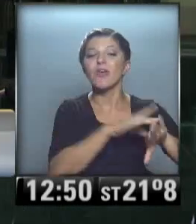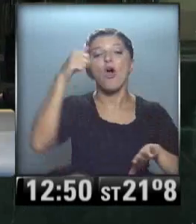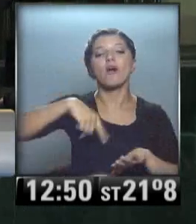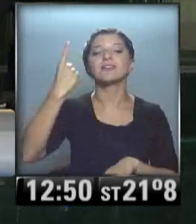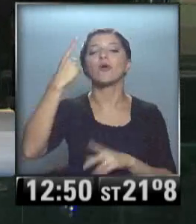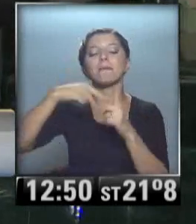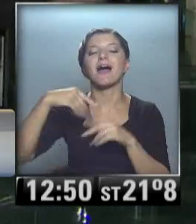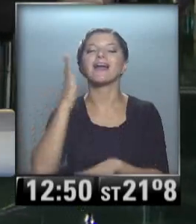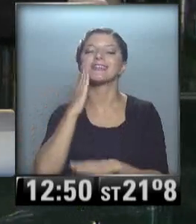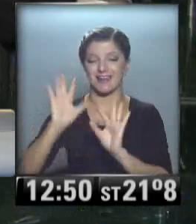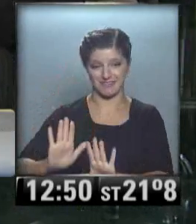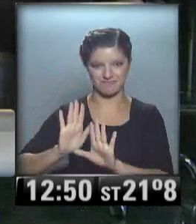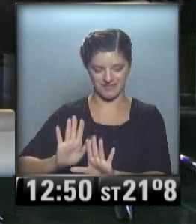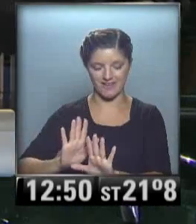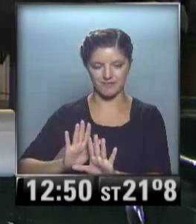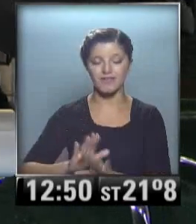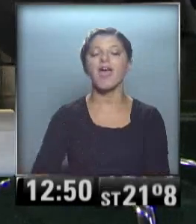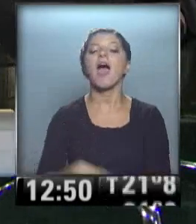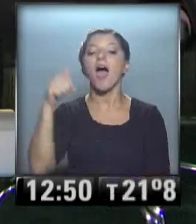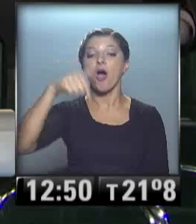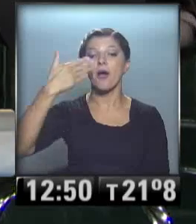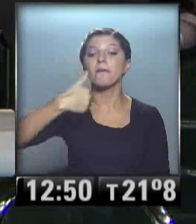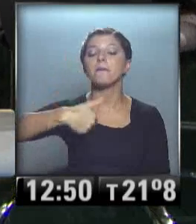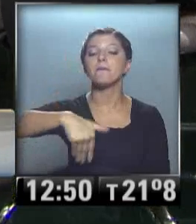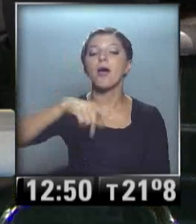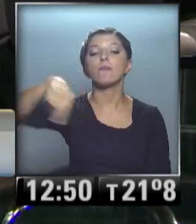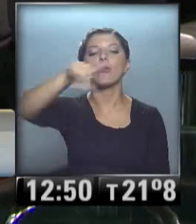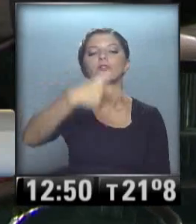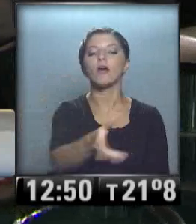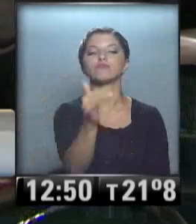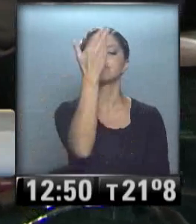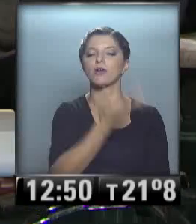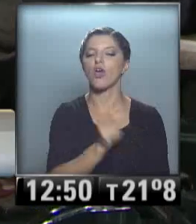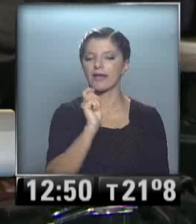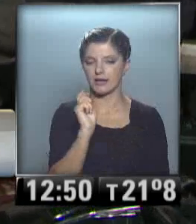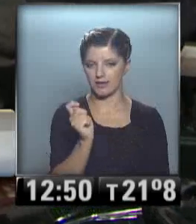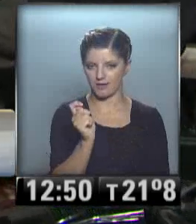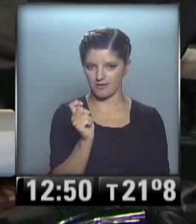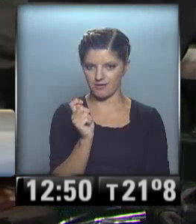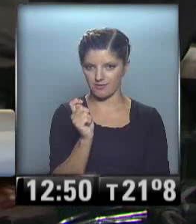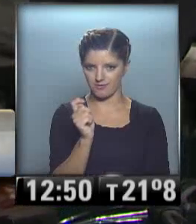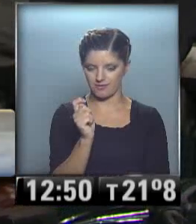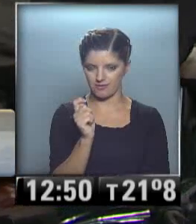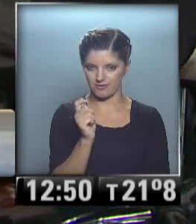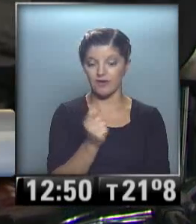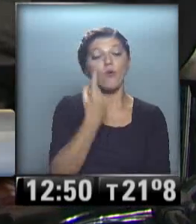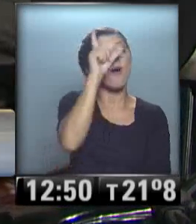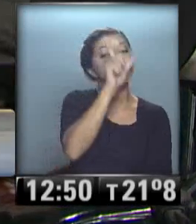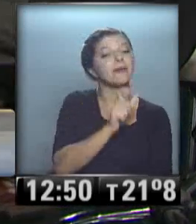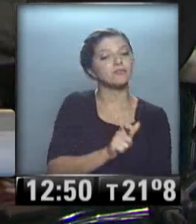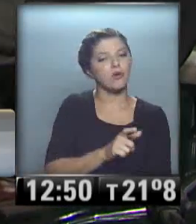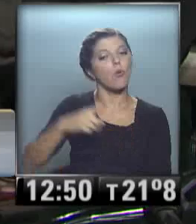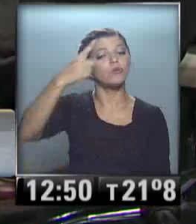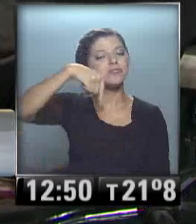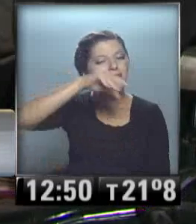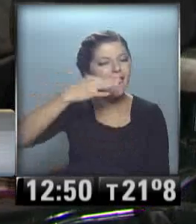en Visión 7 Internacional. Les vamos a poner en marcha ya la incógnita de la jornada de hoy, que tiene que ver justamente con un personaje. Ustedes nos tienen